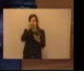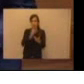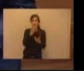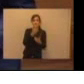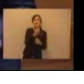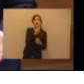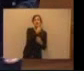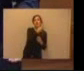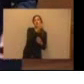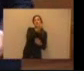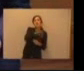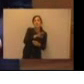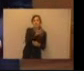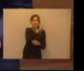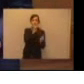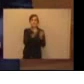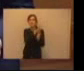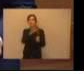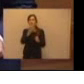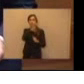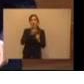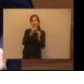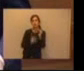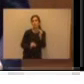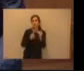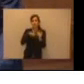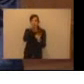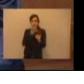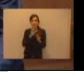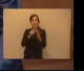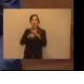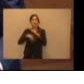años, depende cada cual, y eso tiene un lucro cesante. Y